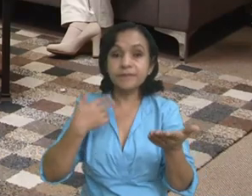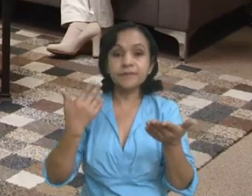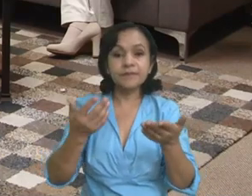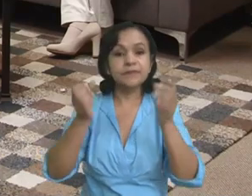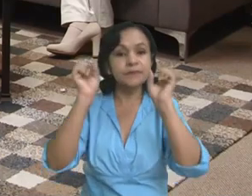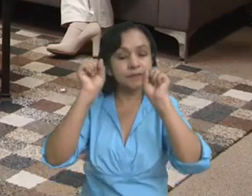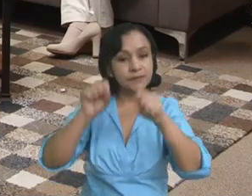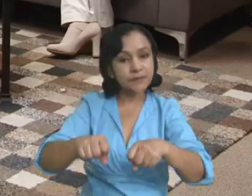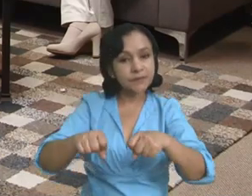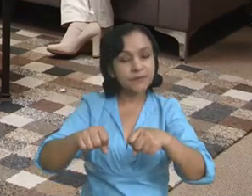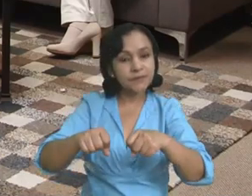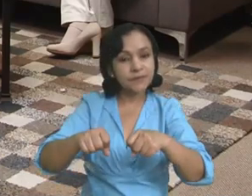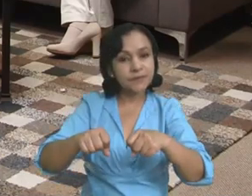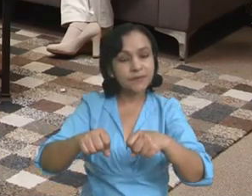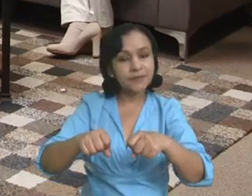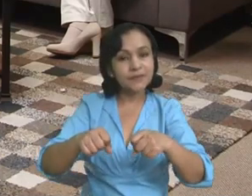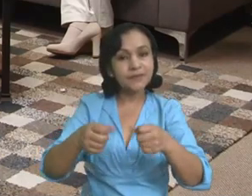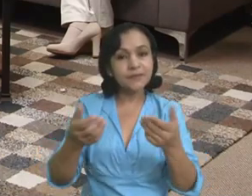lograr resolverla, ¿no?